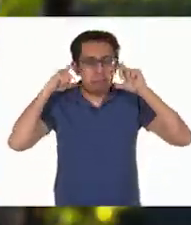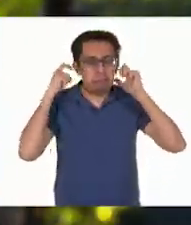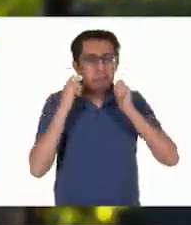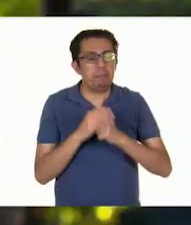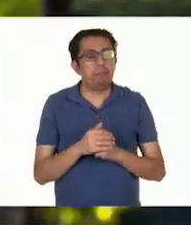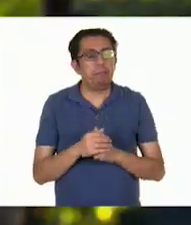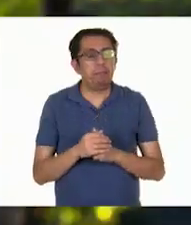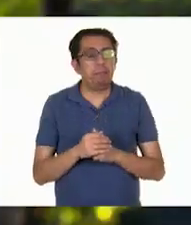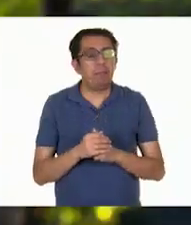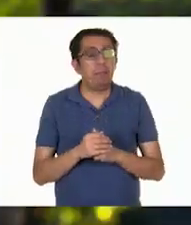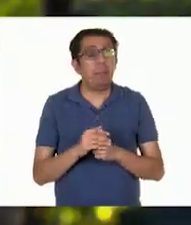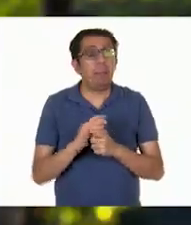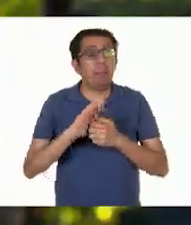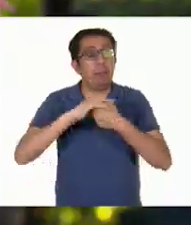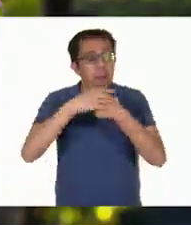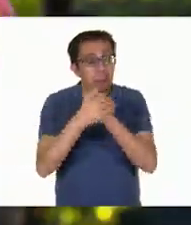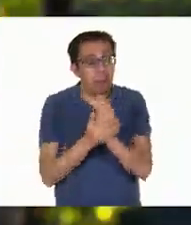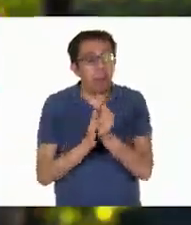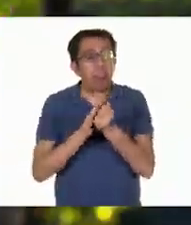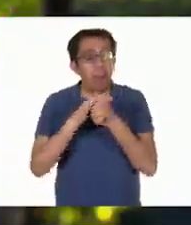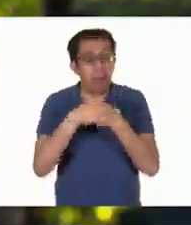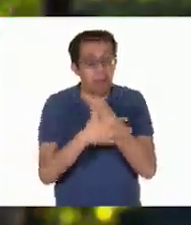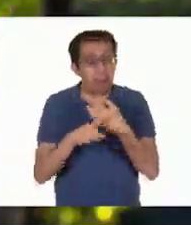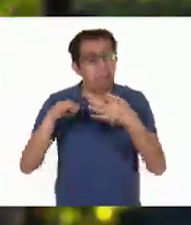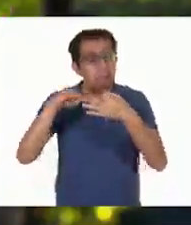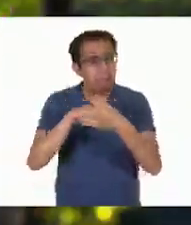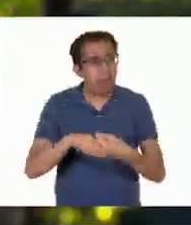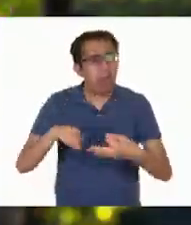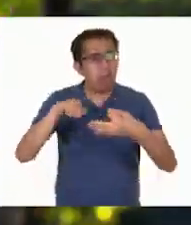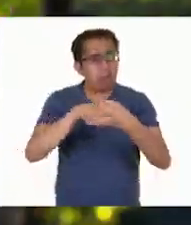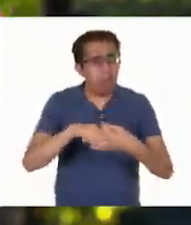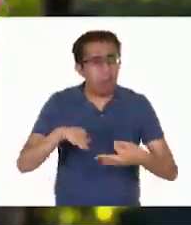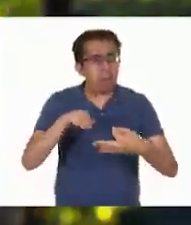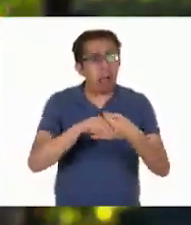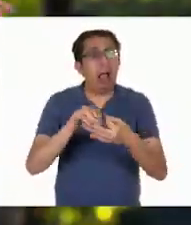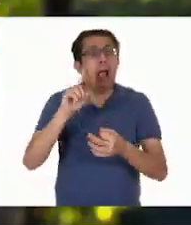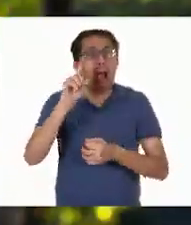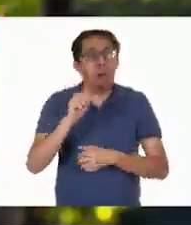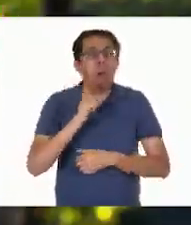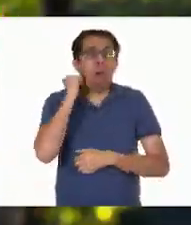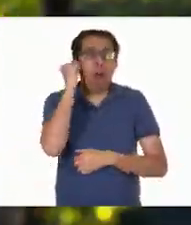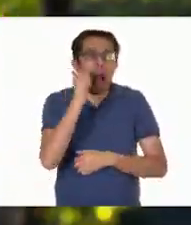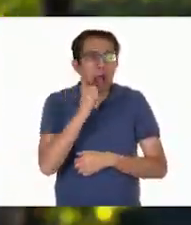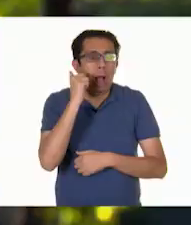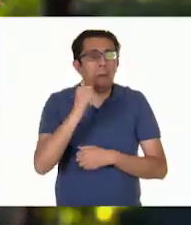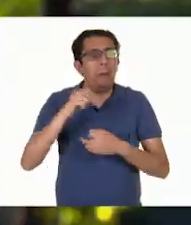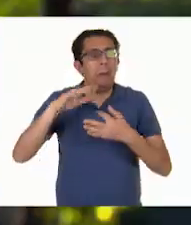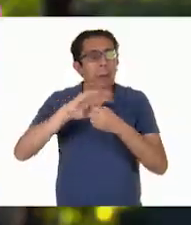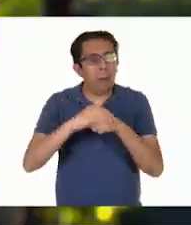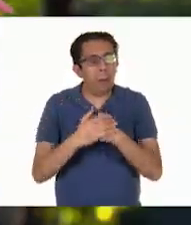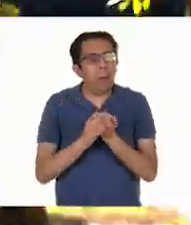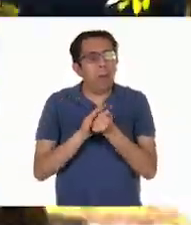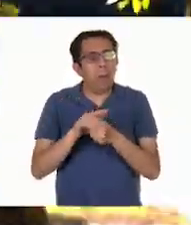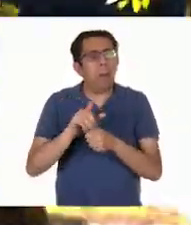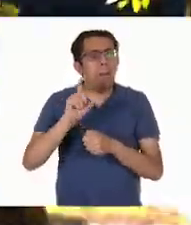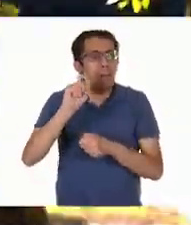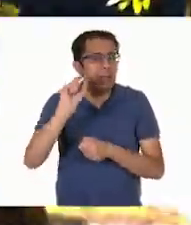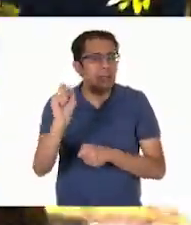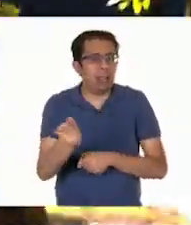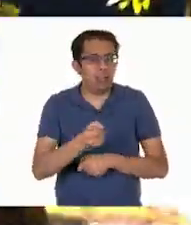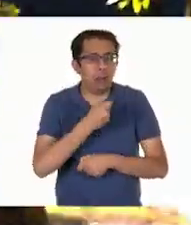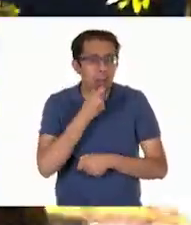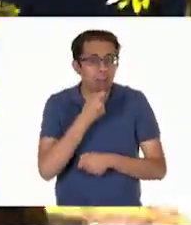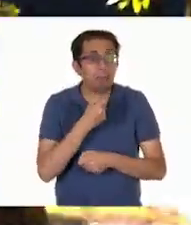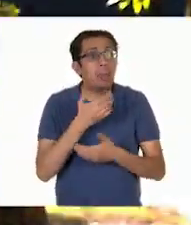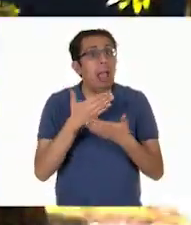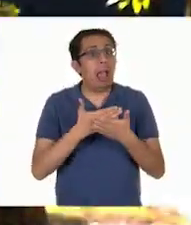cubrebocas. Lava tus manos frecuentemente con agua y con jabón por lo menos durante 20 segundos. Ahora